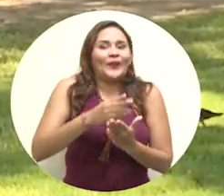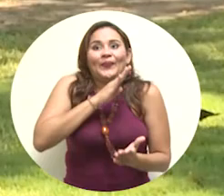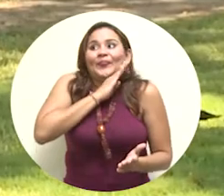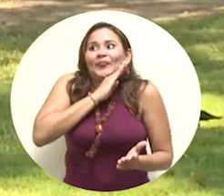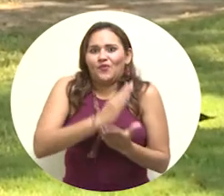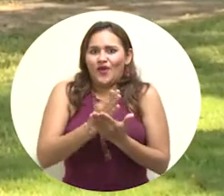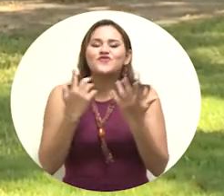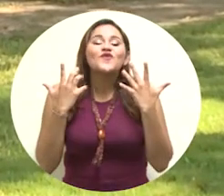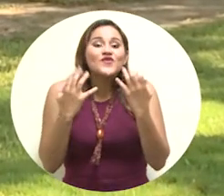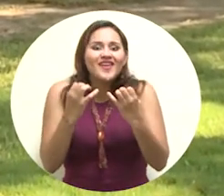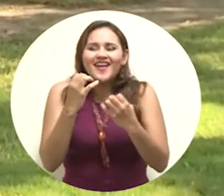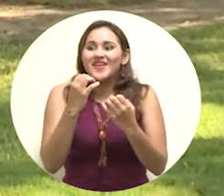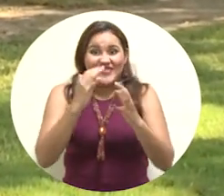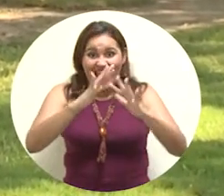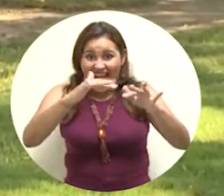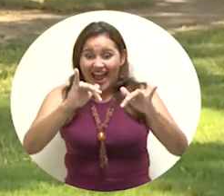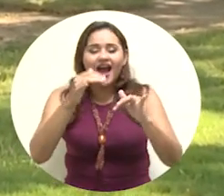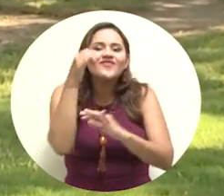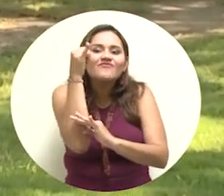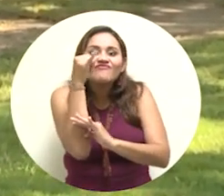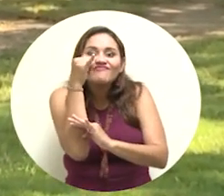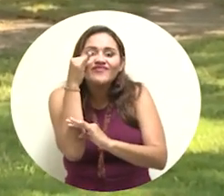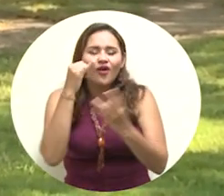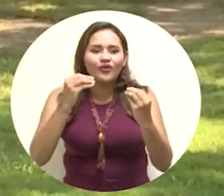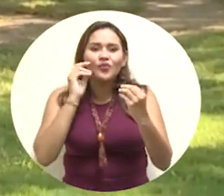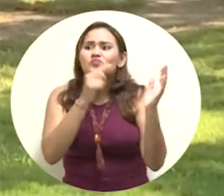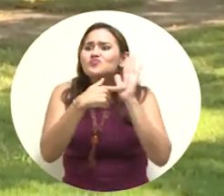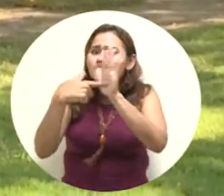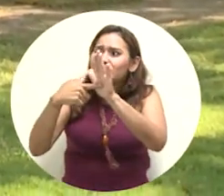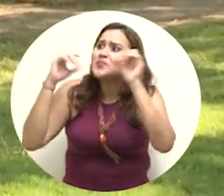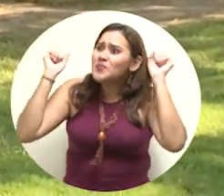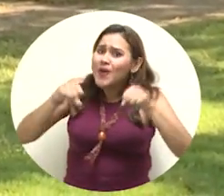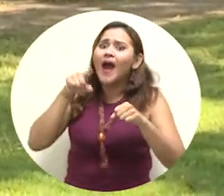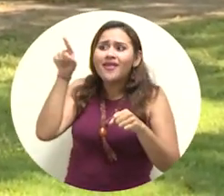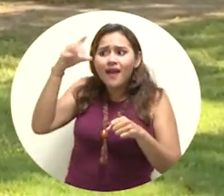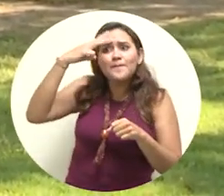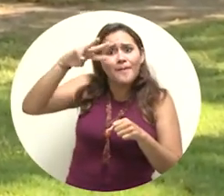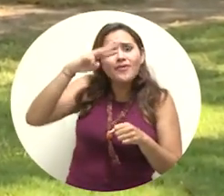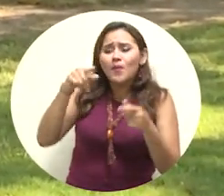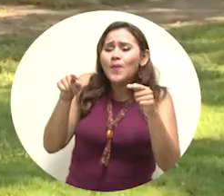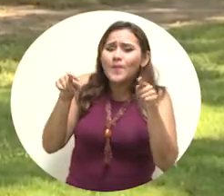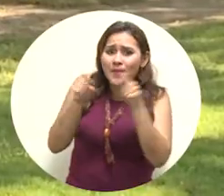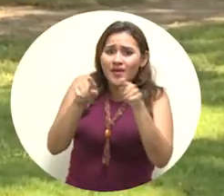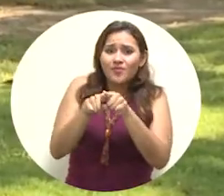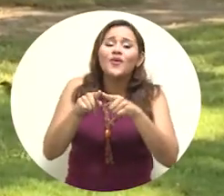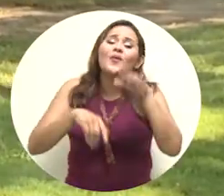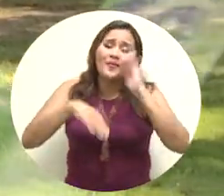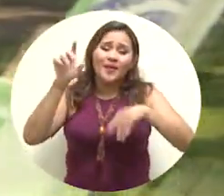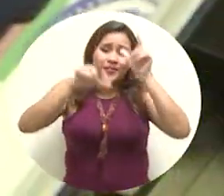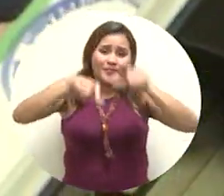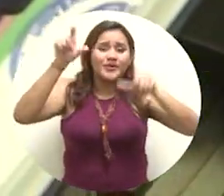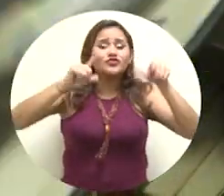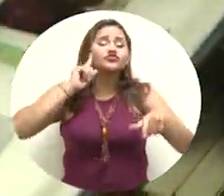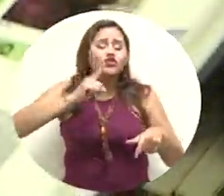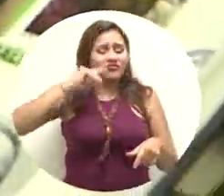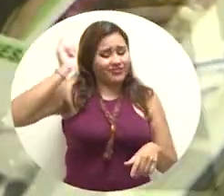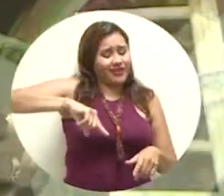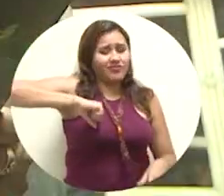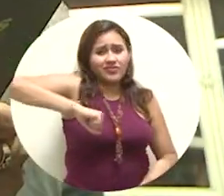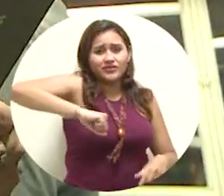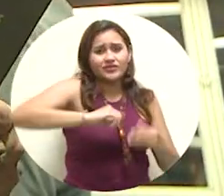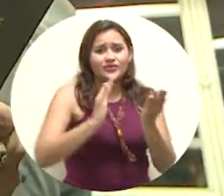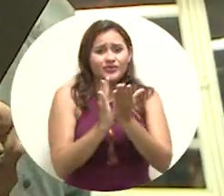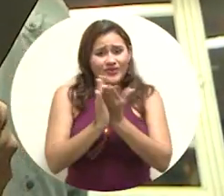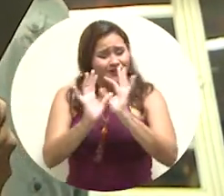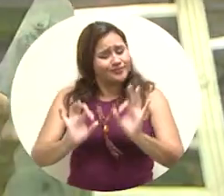en mi universidad para como motivarlos de que sí podemos lograrlo. También nuestras personas sordas de México tienen derecho a estudiar de